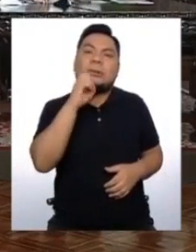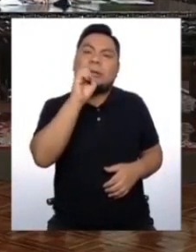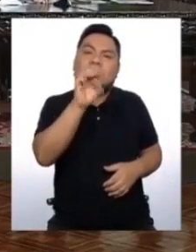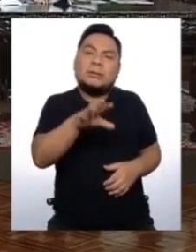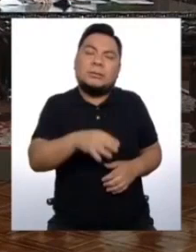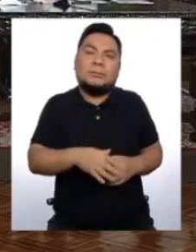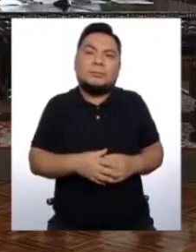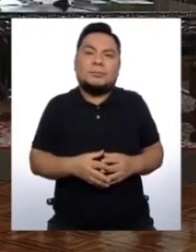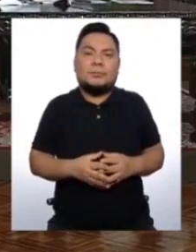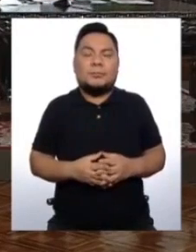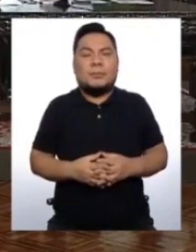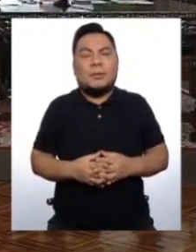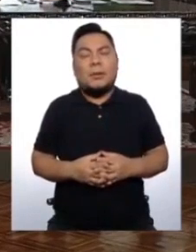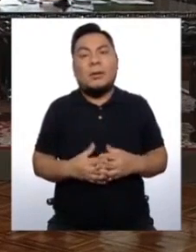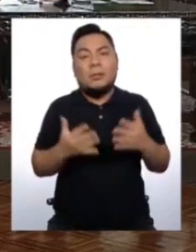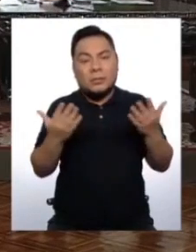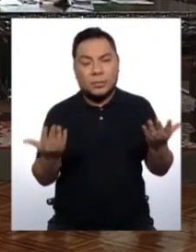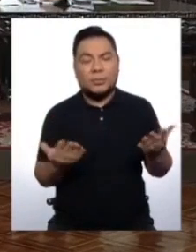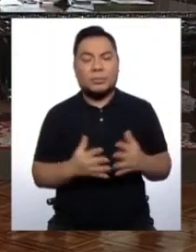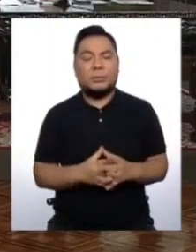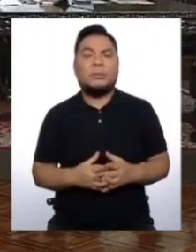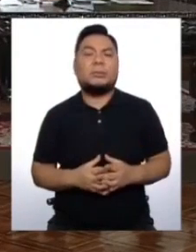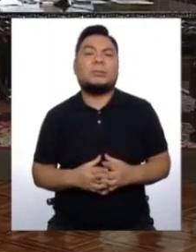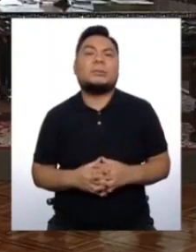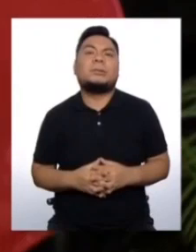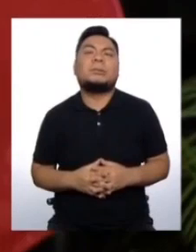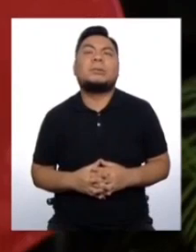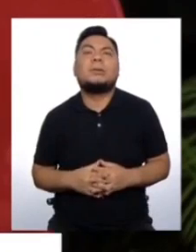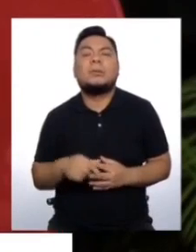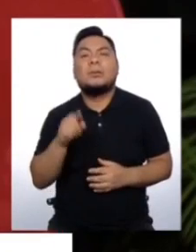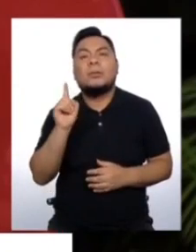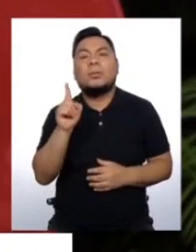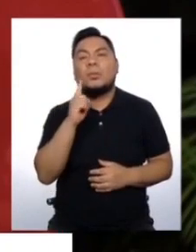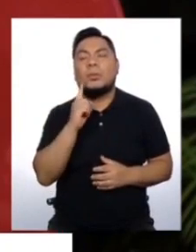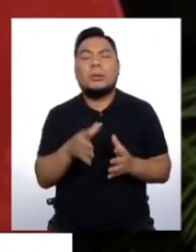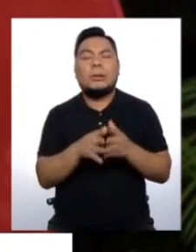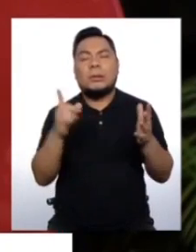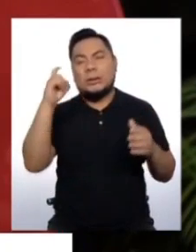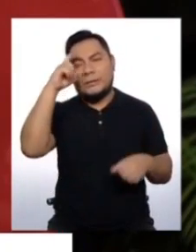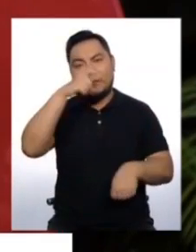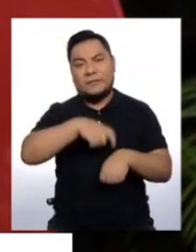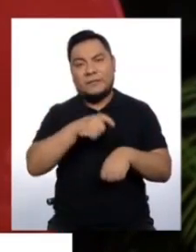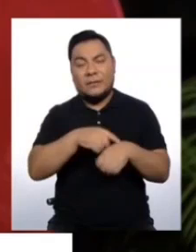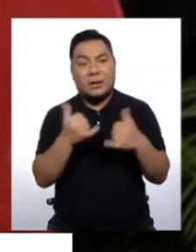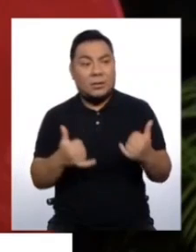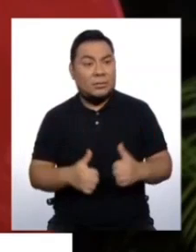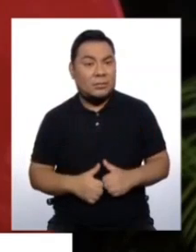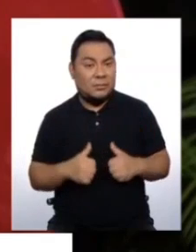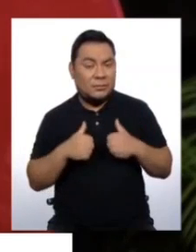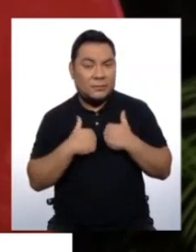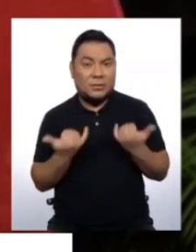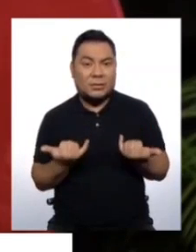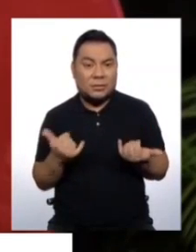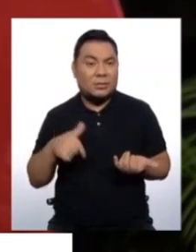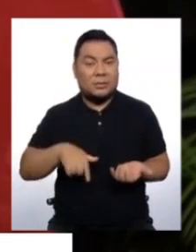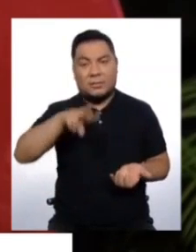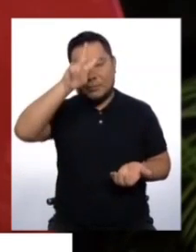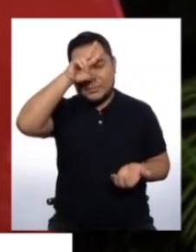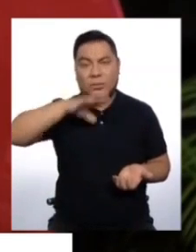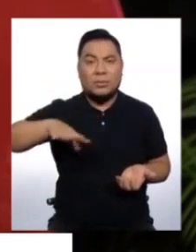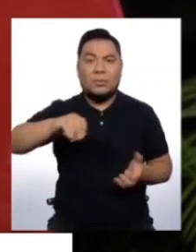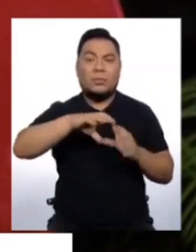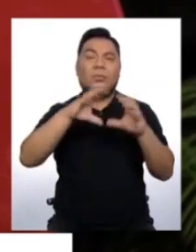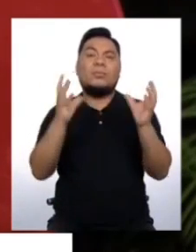agregar que obviamente una situación tan compleja como la que estamos viviendo aquí en Perú y el